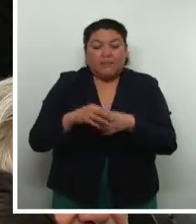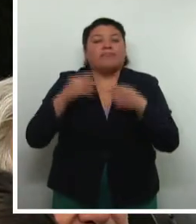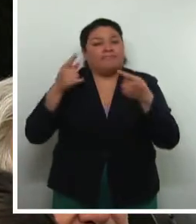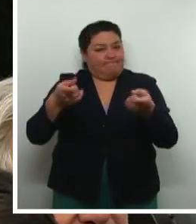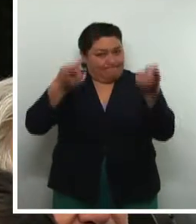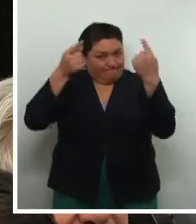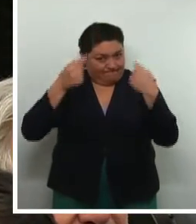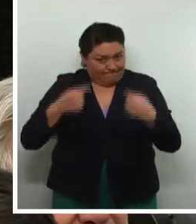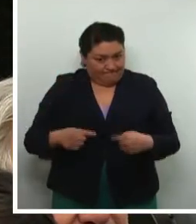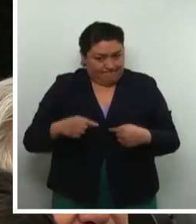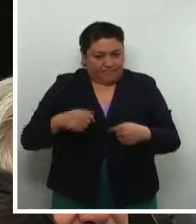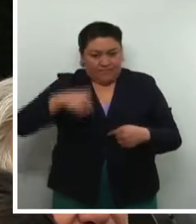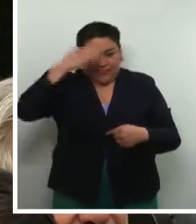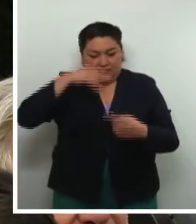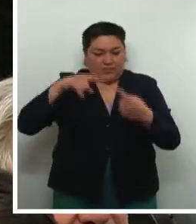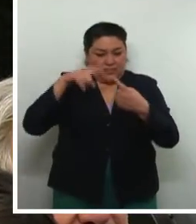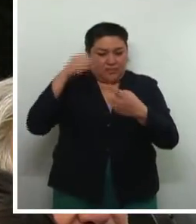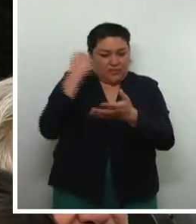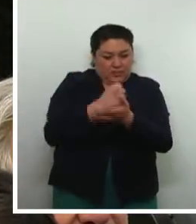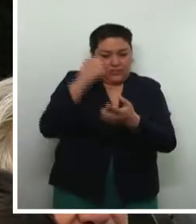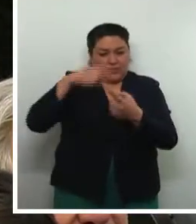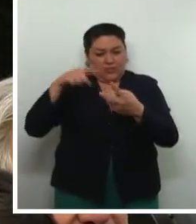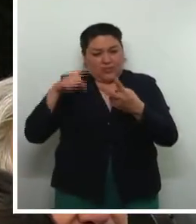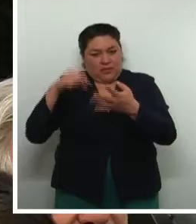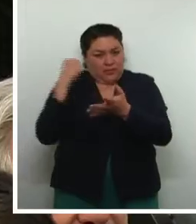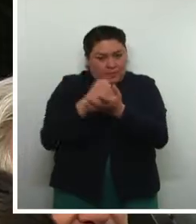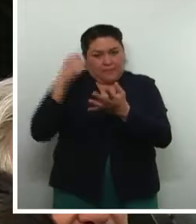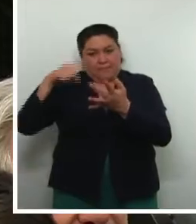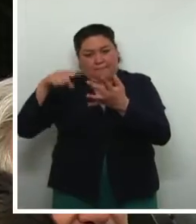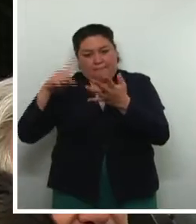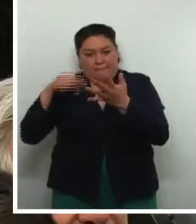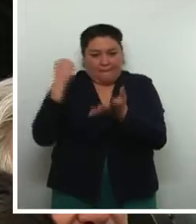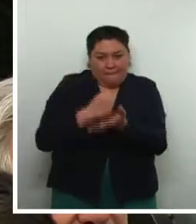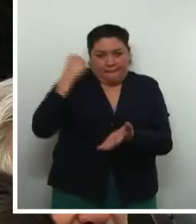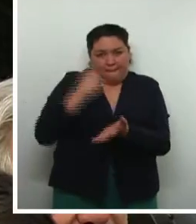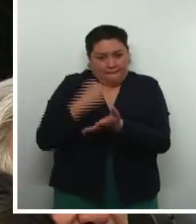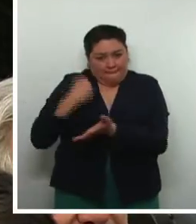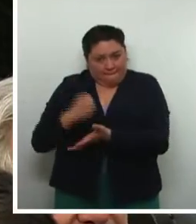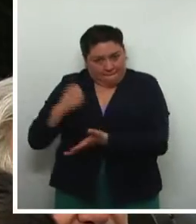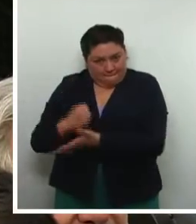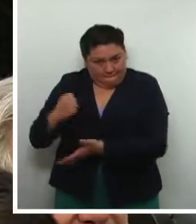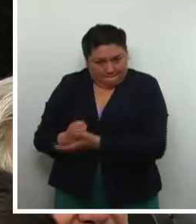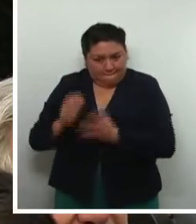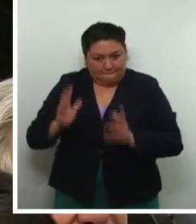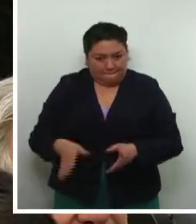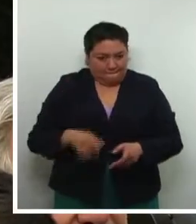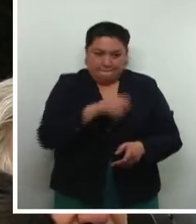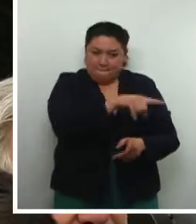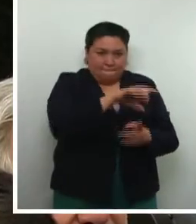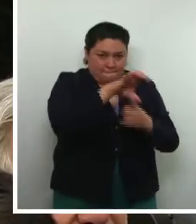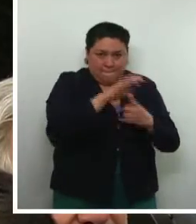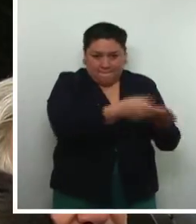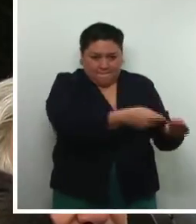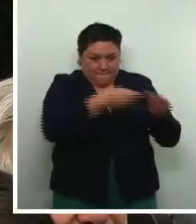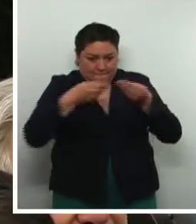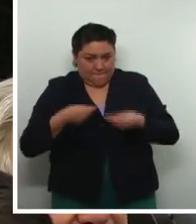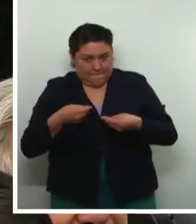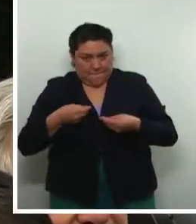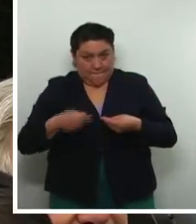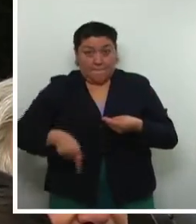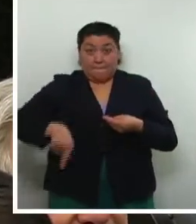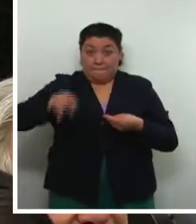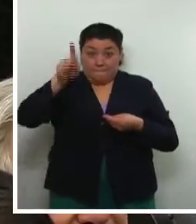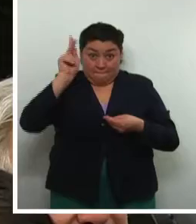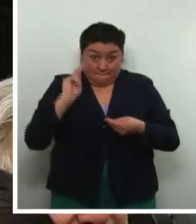Consecuentemente, se aprobaron textos en función de cómo provino de las comisiones. Sin